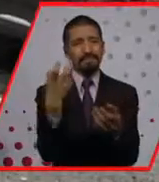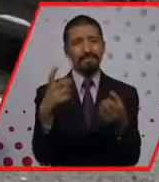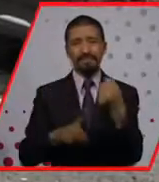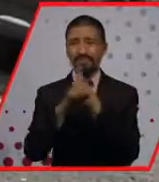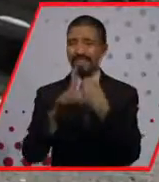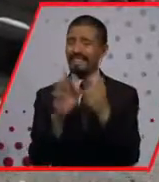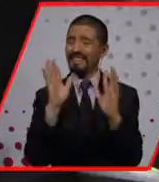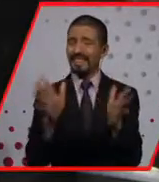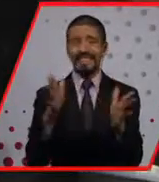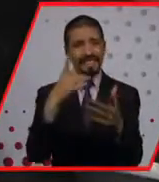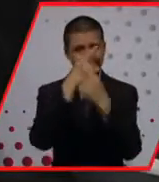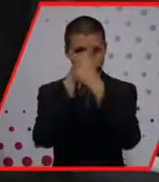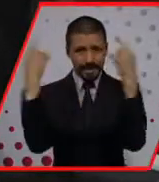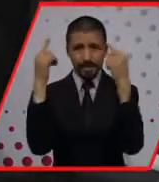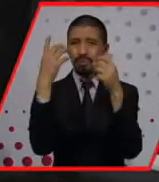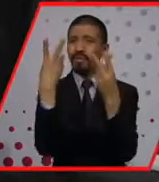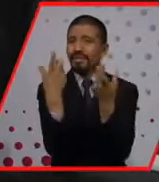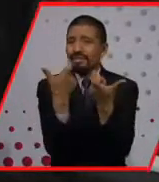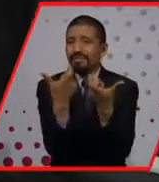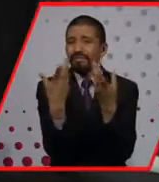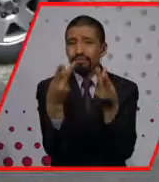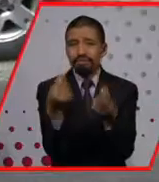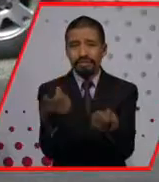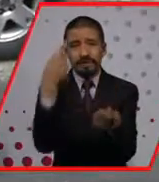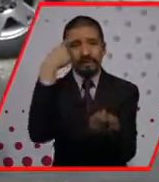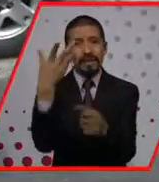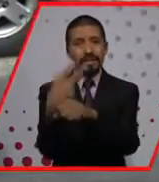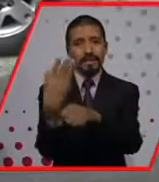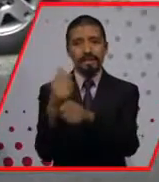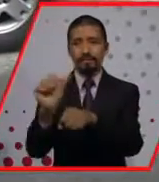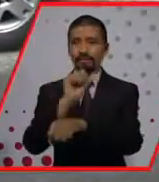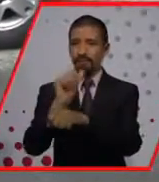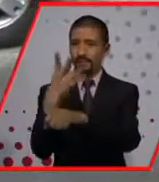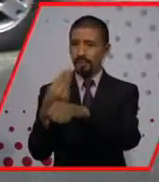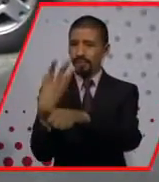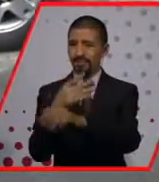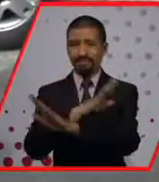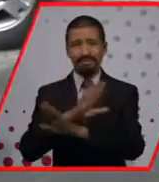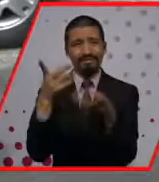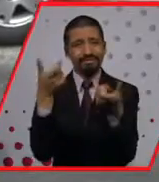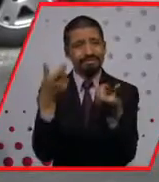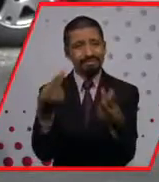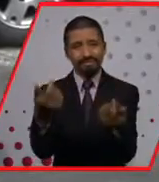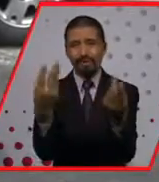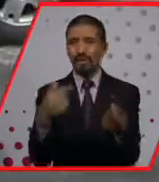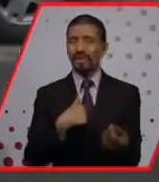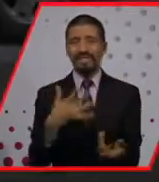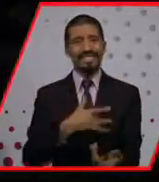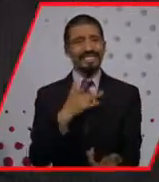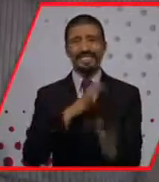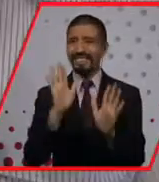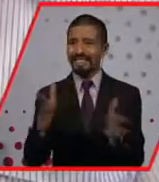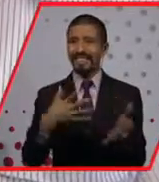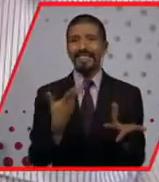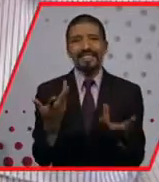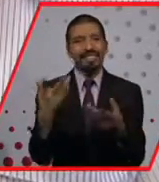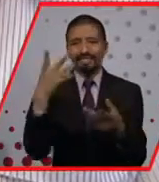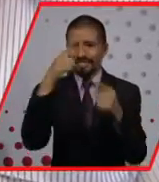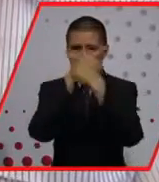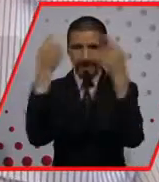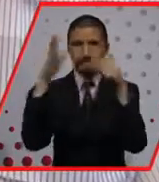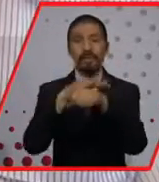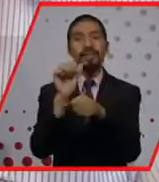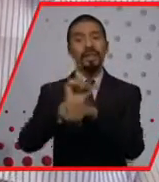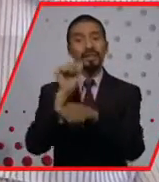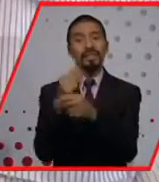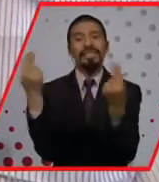las manos, ya que ha gastado mucho dinero para el arreglo de su auto. Yo ya estoy muy desesperado, porque yo, como le digo a él, es que a mí me urge esa camioneta porque